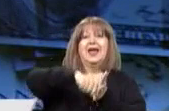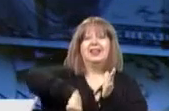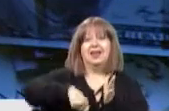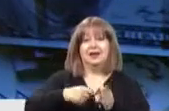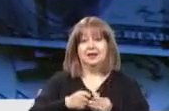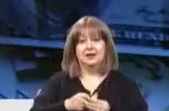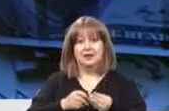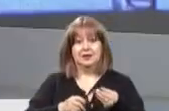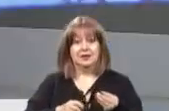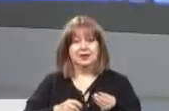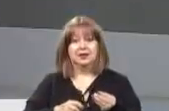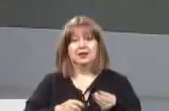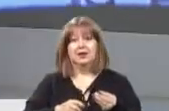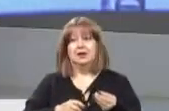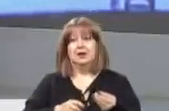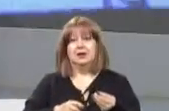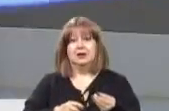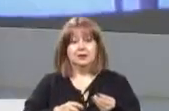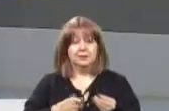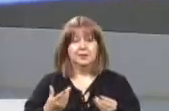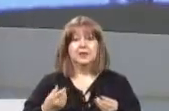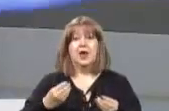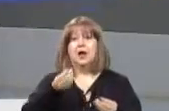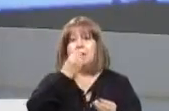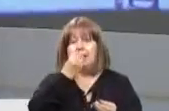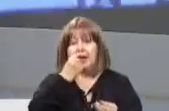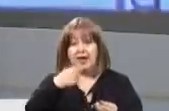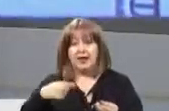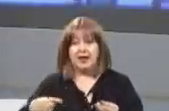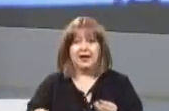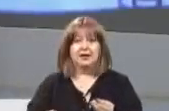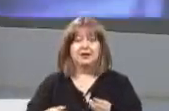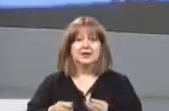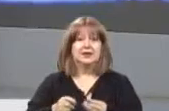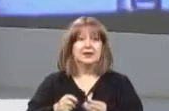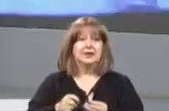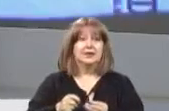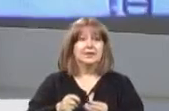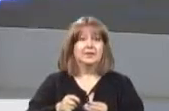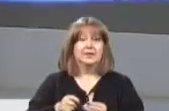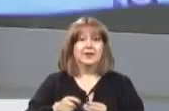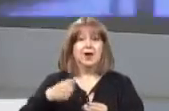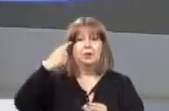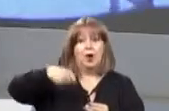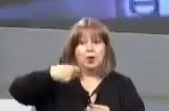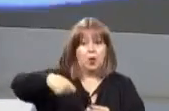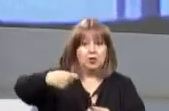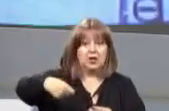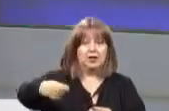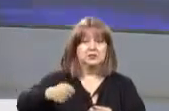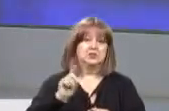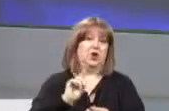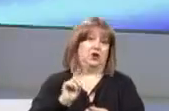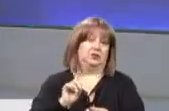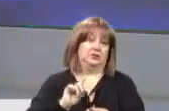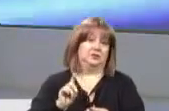¿no? Ah, claro. Está bueno ese consejo, sí. O sea, si vas a comprar mercadería, no te conviene ponerla en cuotas a la mercadería. Claro. Hay gente que lo hace porque ya